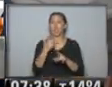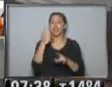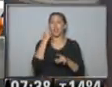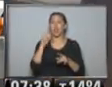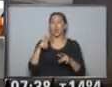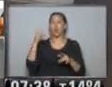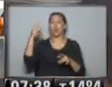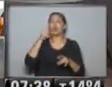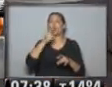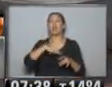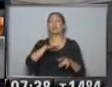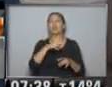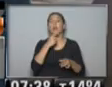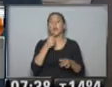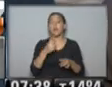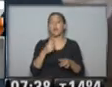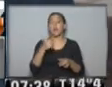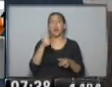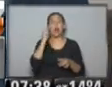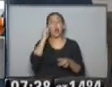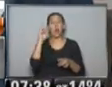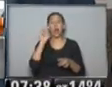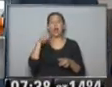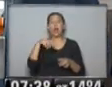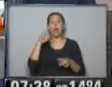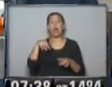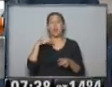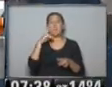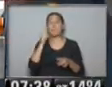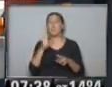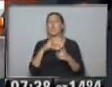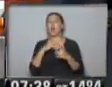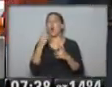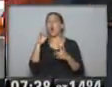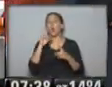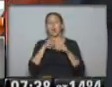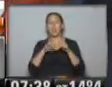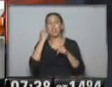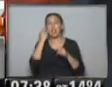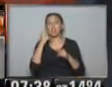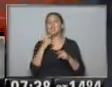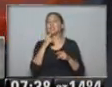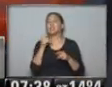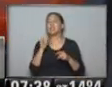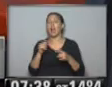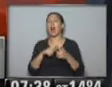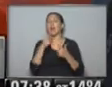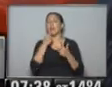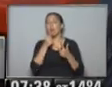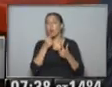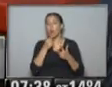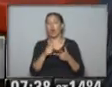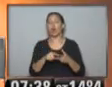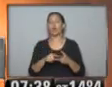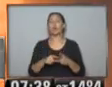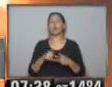tenemos luz. ¿Cuál es la zona que se vio afectada? Agronomía, Villa Pueyrredón, Urquiza, Devoto, bueno, más todas las otras. Ahora son